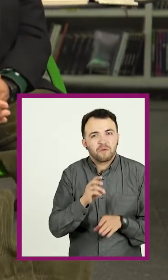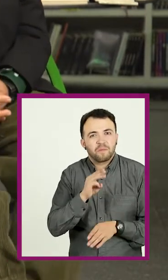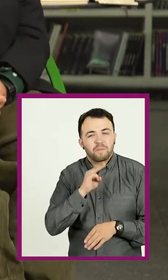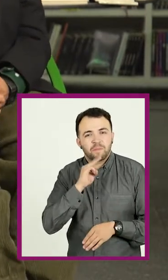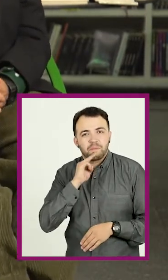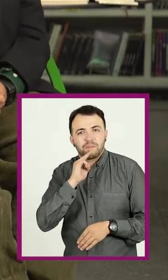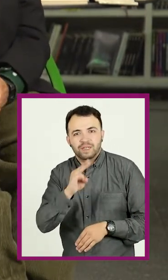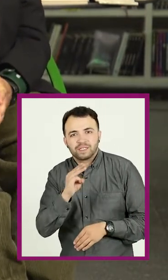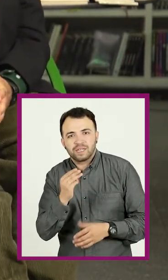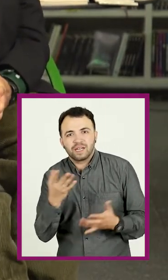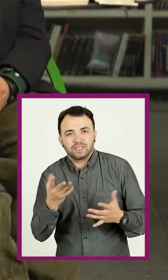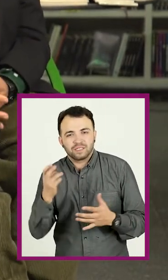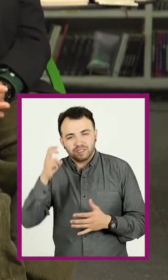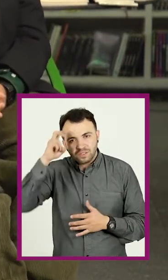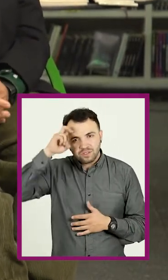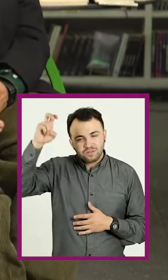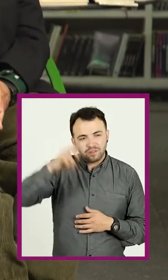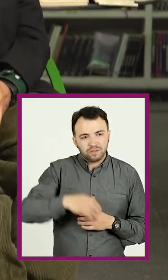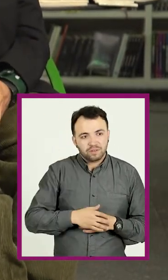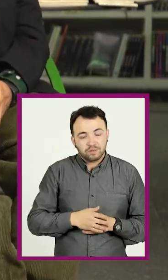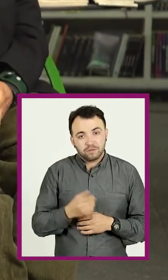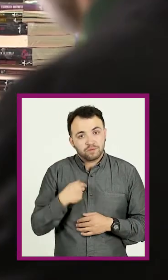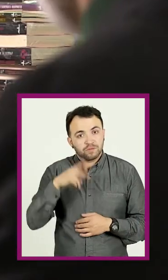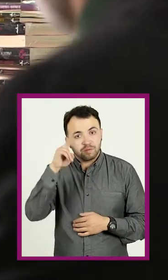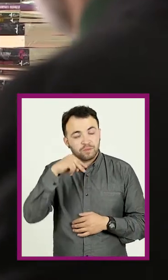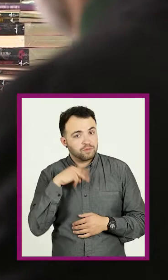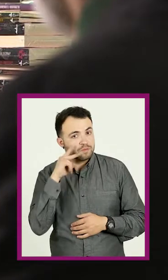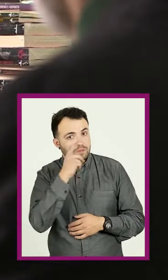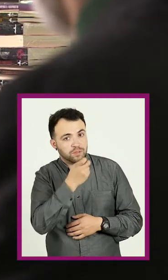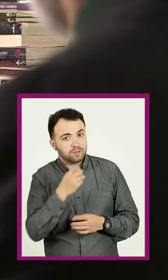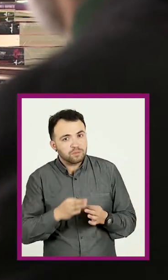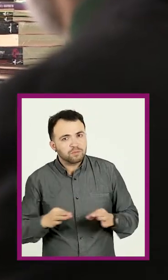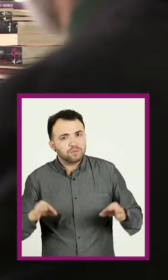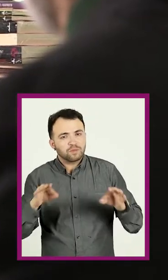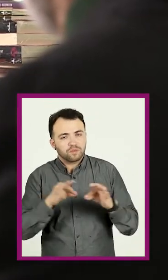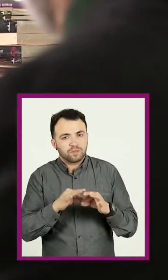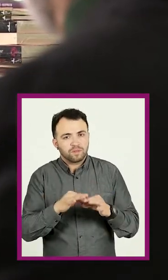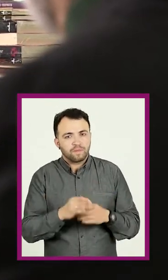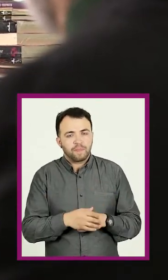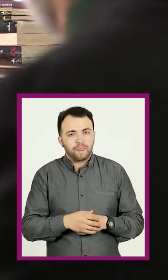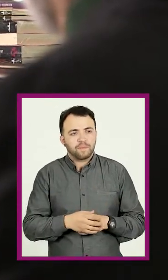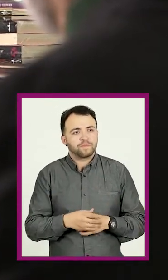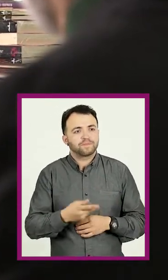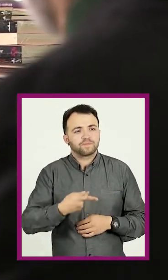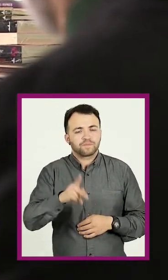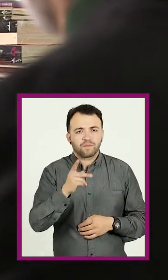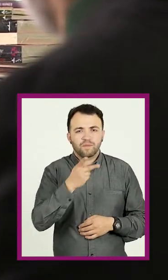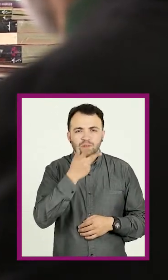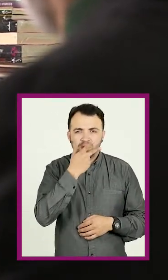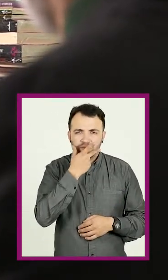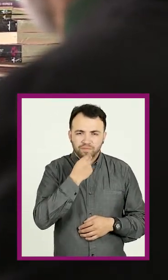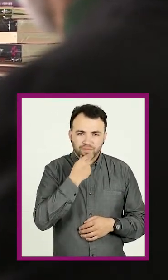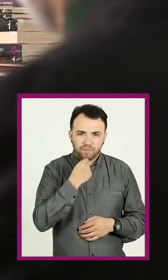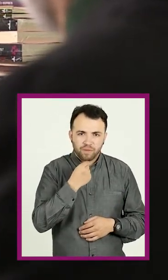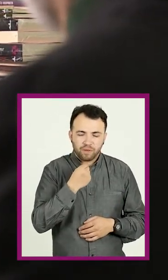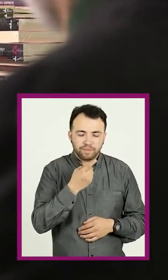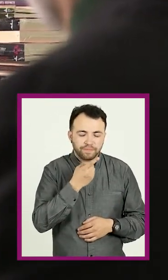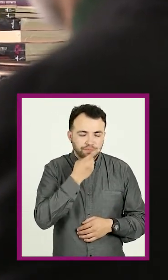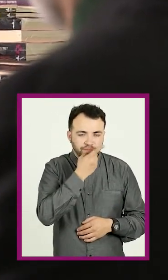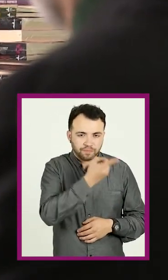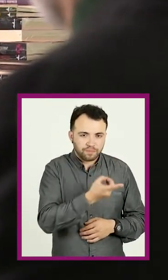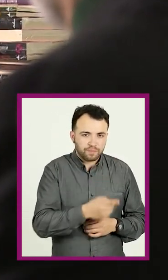sueño de Sor Juana. Me parece fundamental esta idea. Pero fíjate, Sánchez Vázquez dice, Sor Juana,